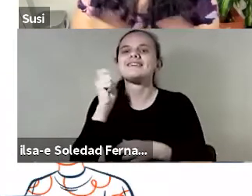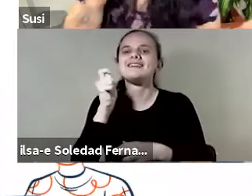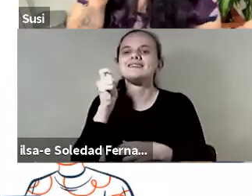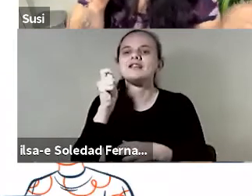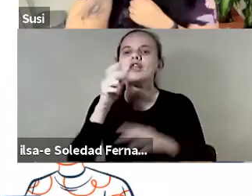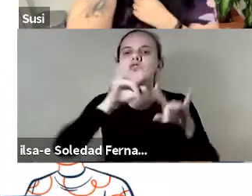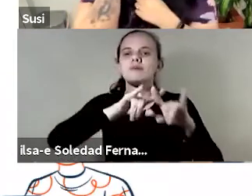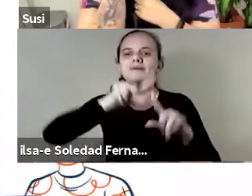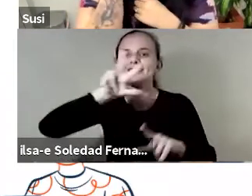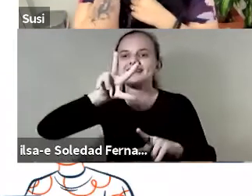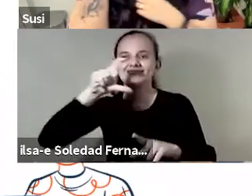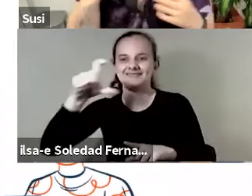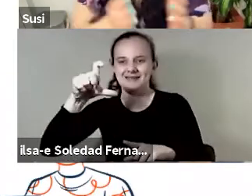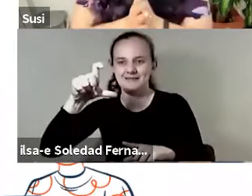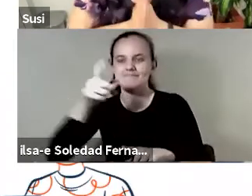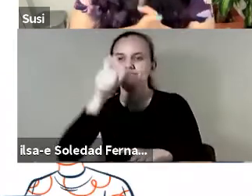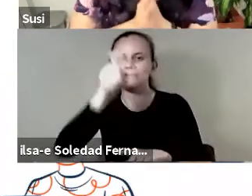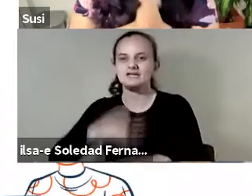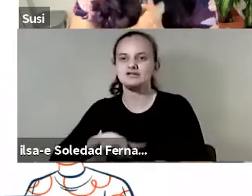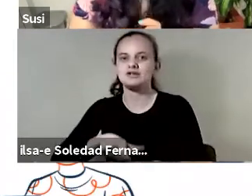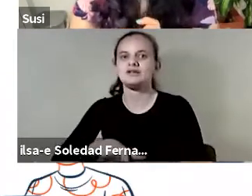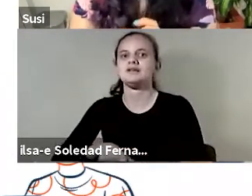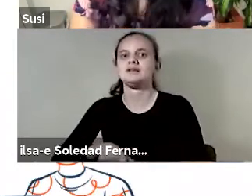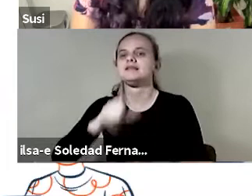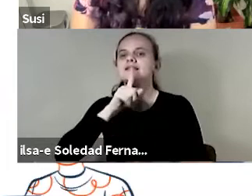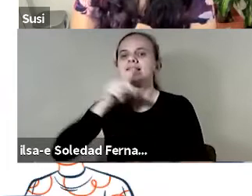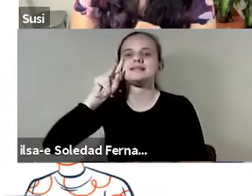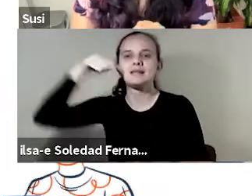Bueno, sigo. ¿Quién fundó la W3C?